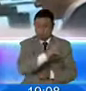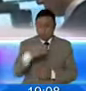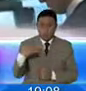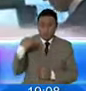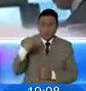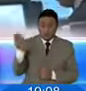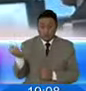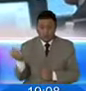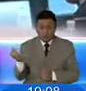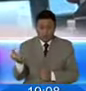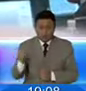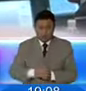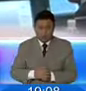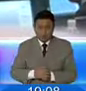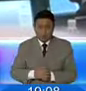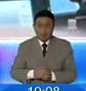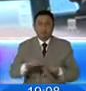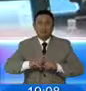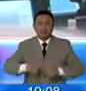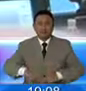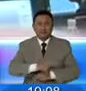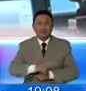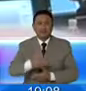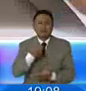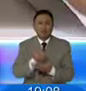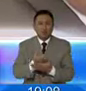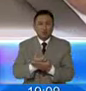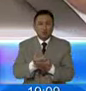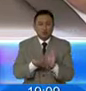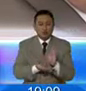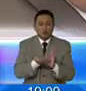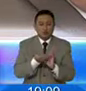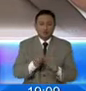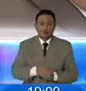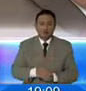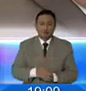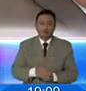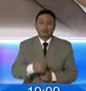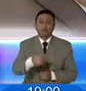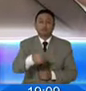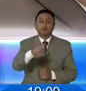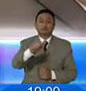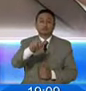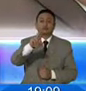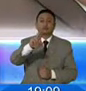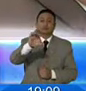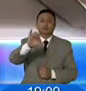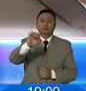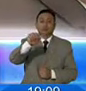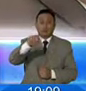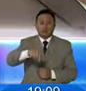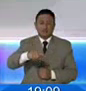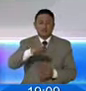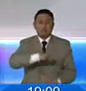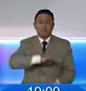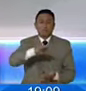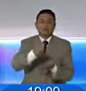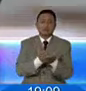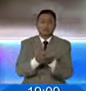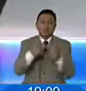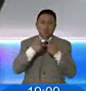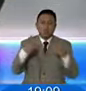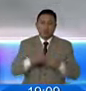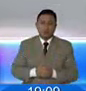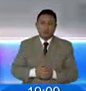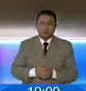sector público, registrándose una mejora económica. Miguel García, el representante de los servidores públicos, afirma